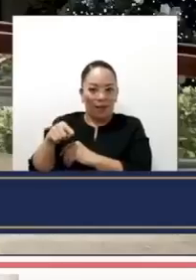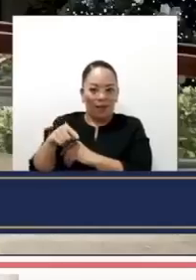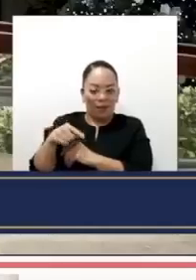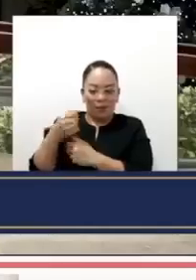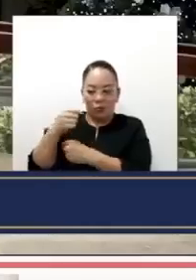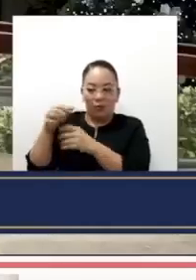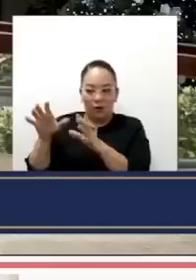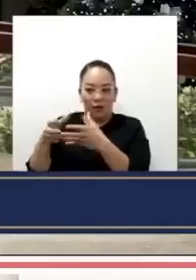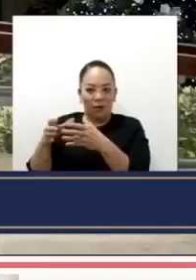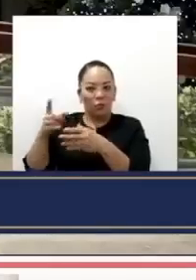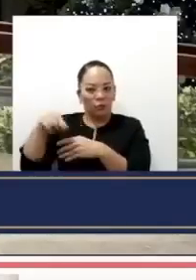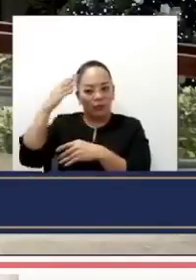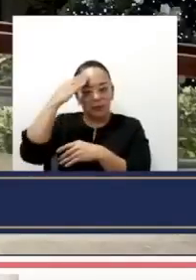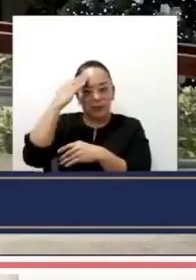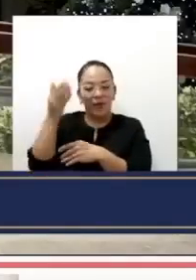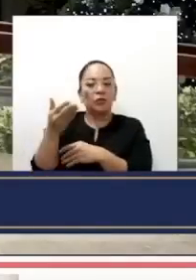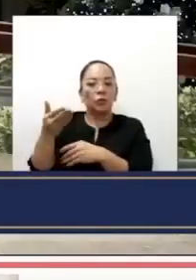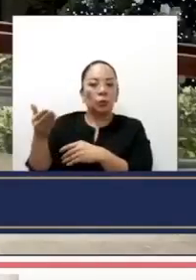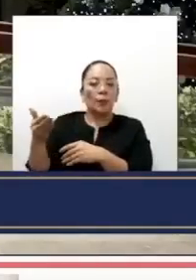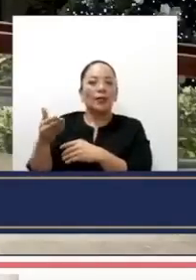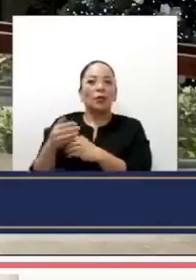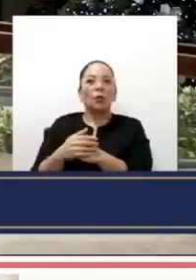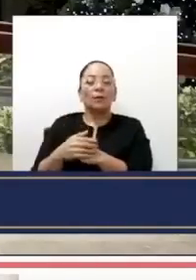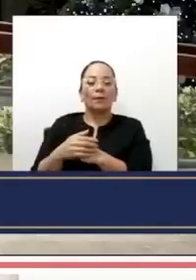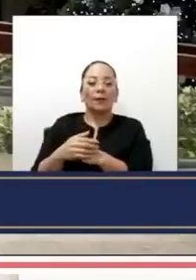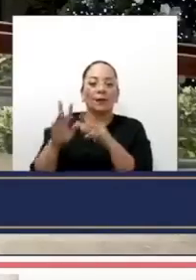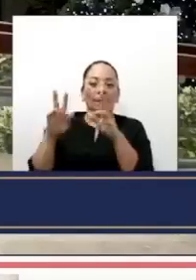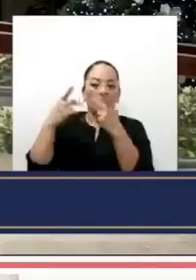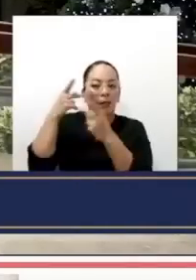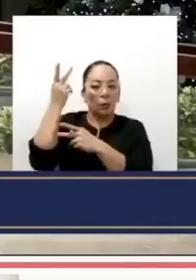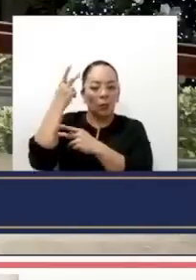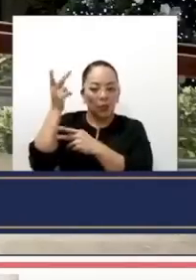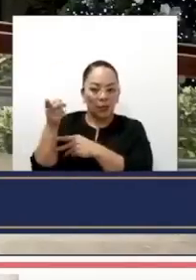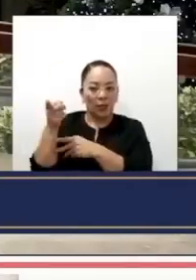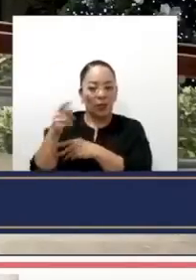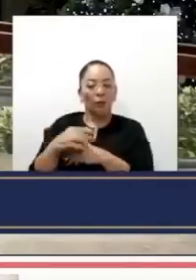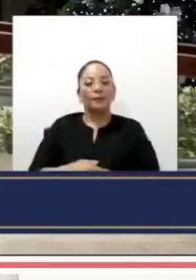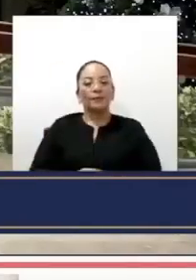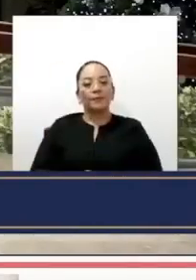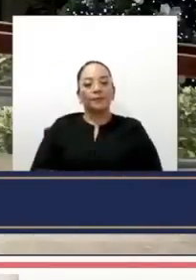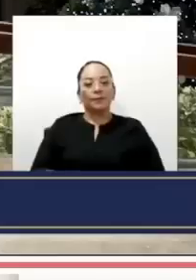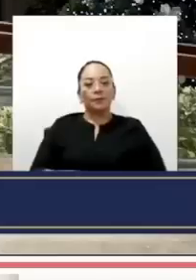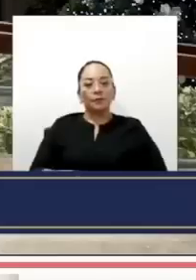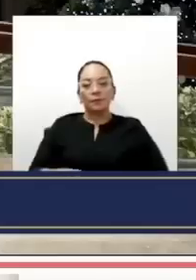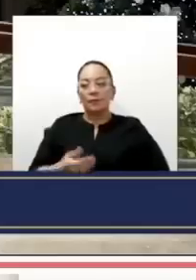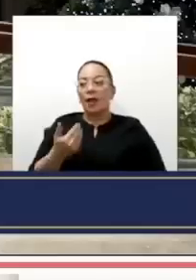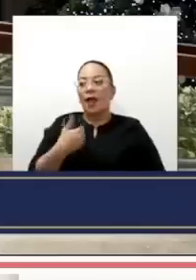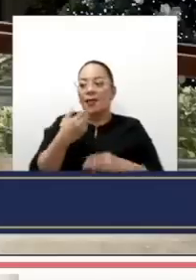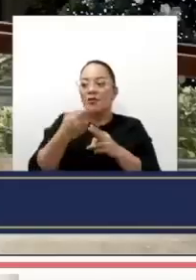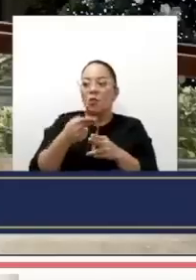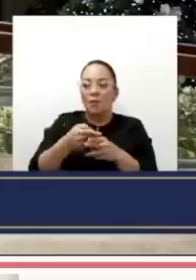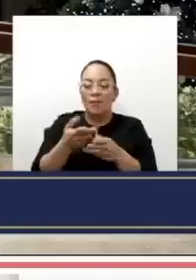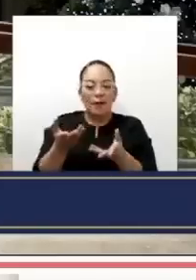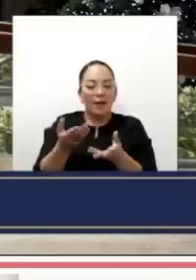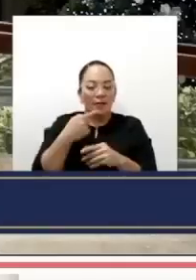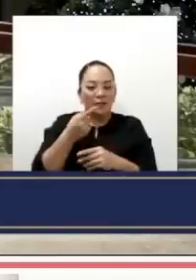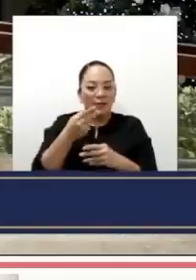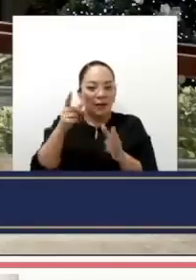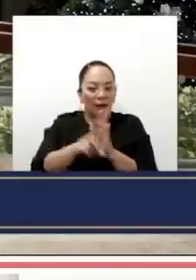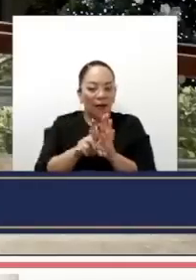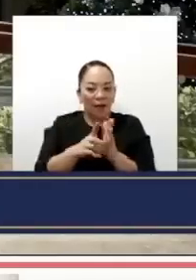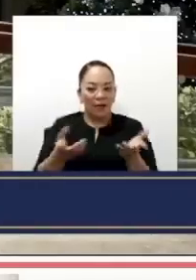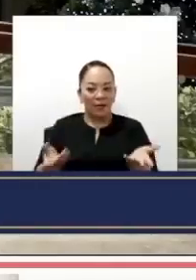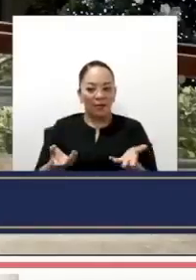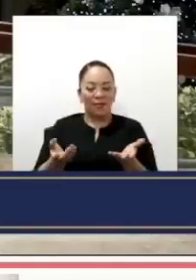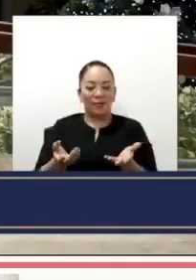es un instrumento de un partido político. Así es. Hay que nombrarla porque eso dice la ley, se la montaron